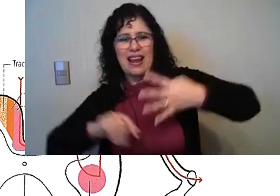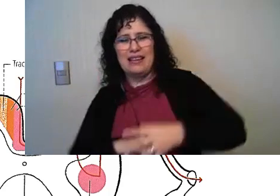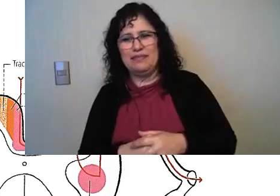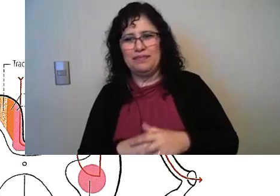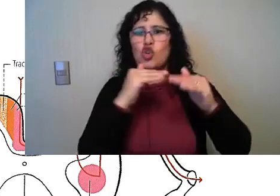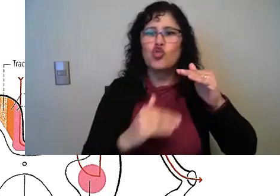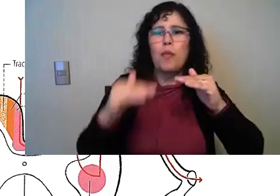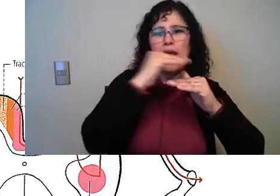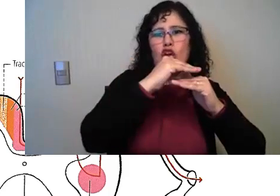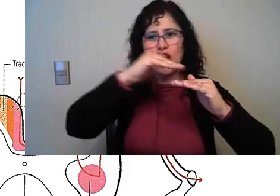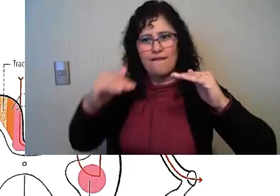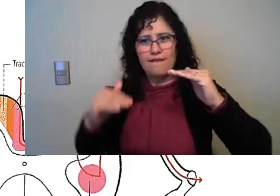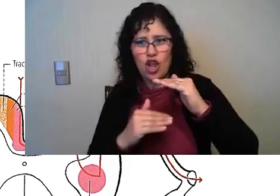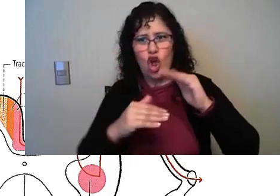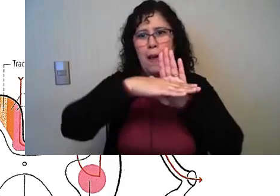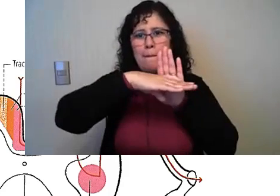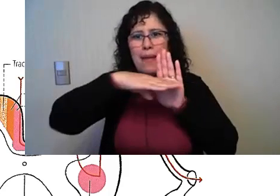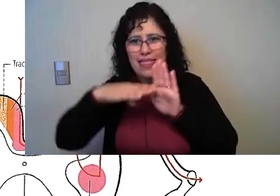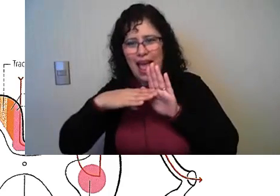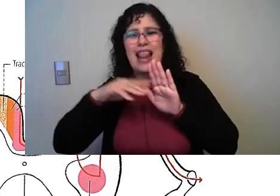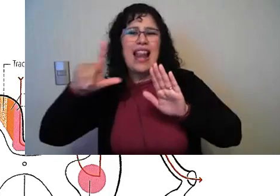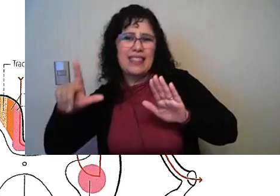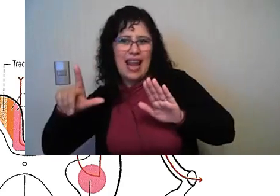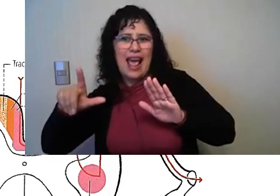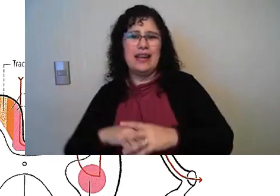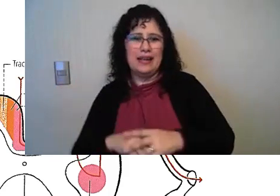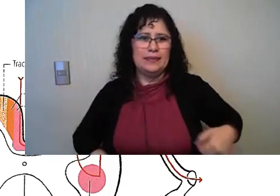a dos tractos. Vestíbulo espinal,